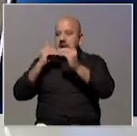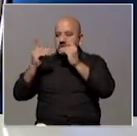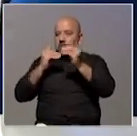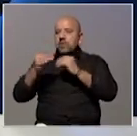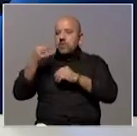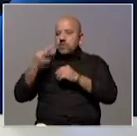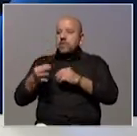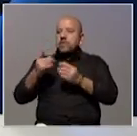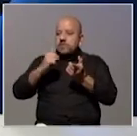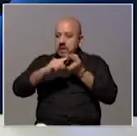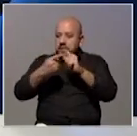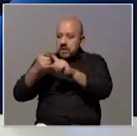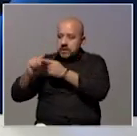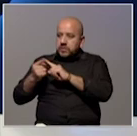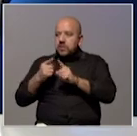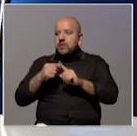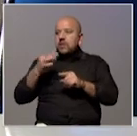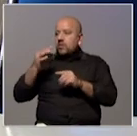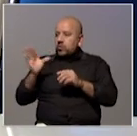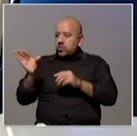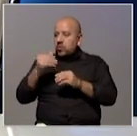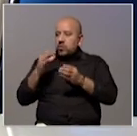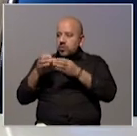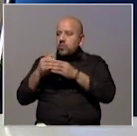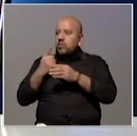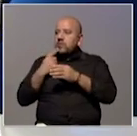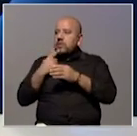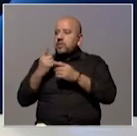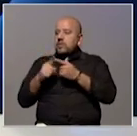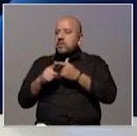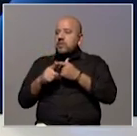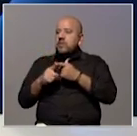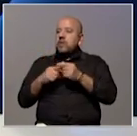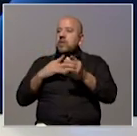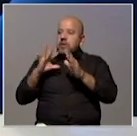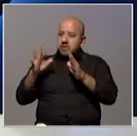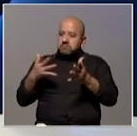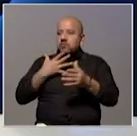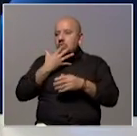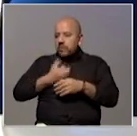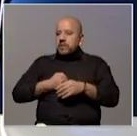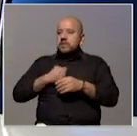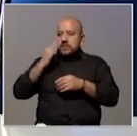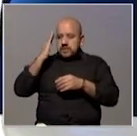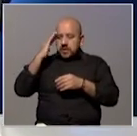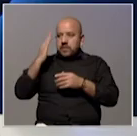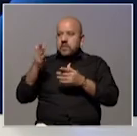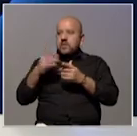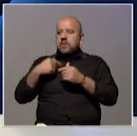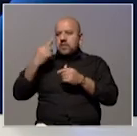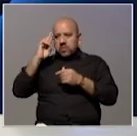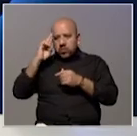relaciona bien con todos los partidos políticos este es muy convincente y